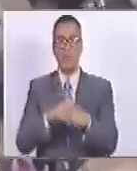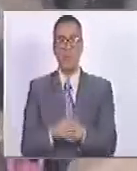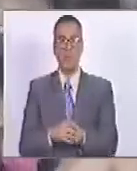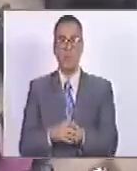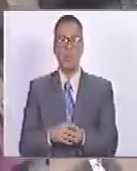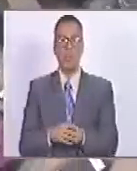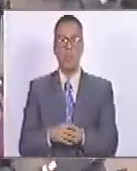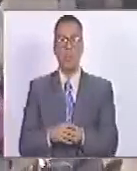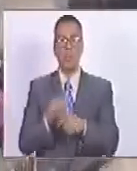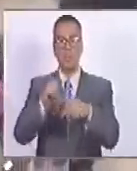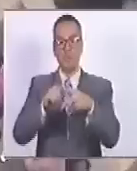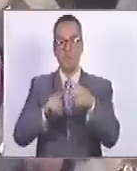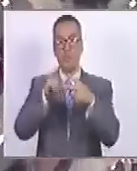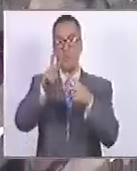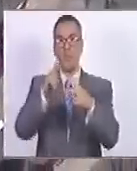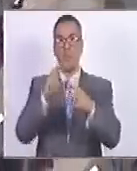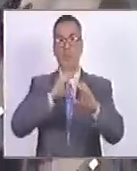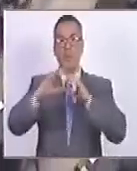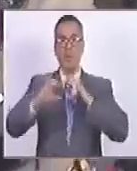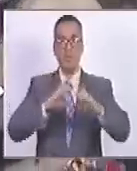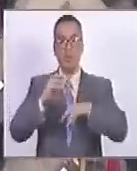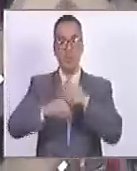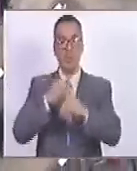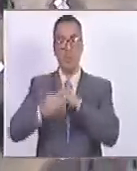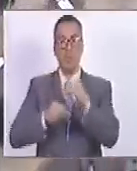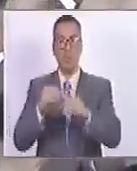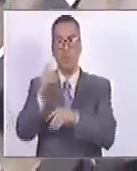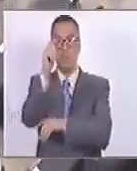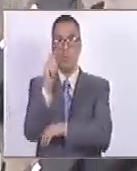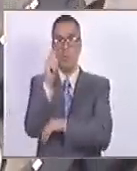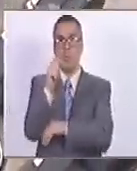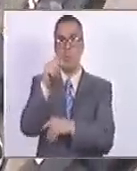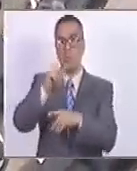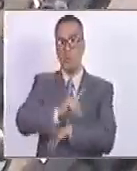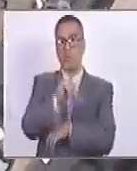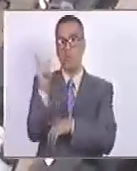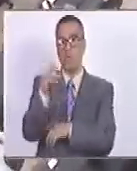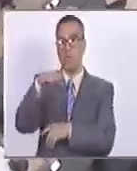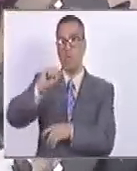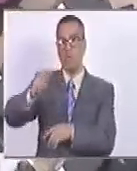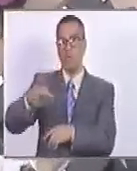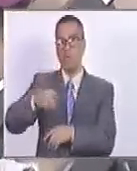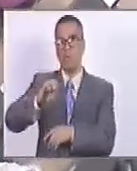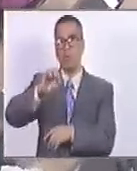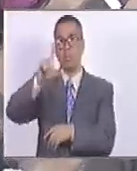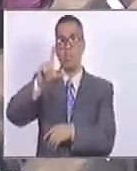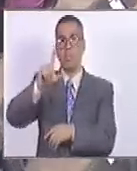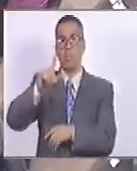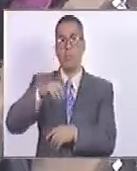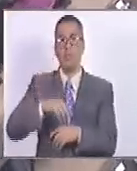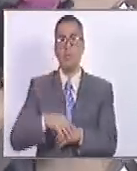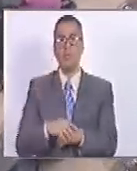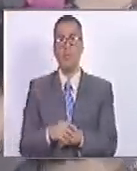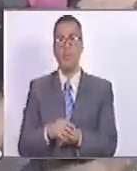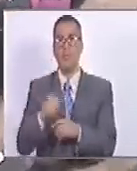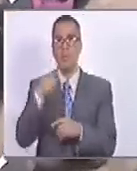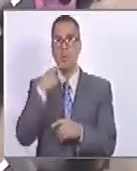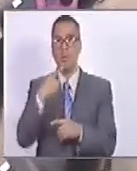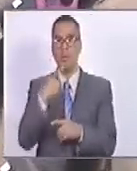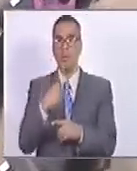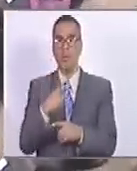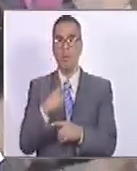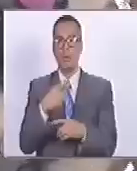anexa. Segundo, comunicación suscrita por el diputado del Estado Lara Ángel Alfredo Ocanto Azuaje, mediante la